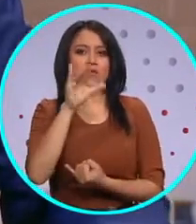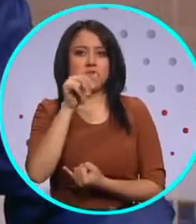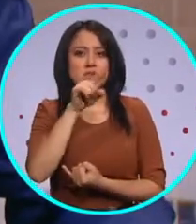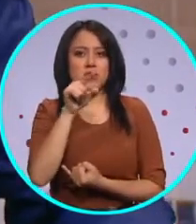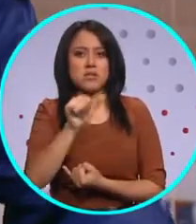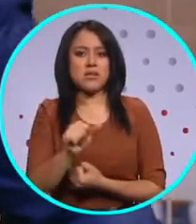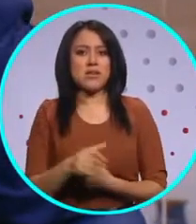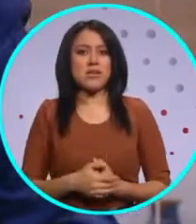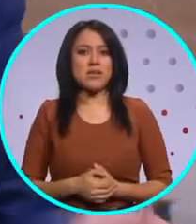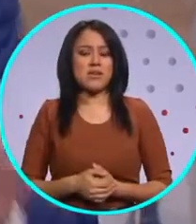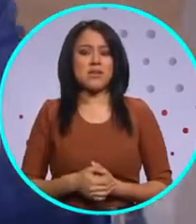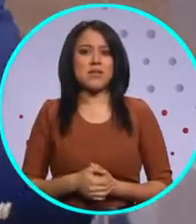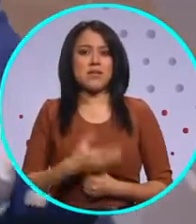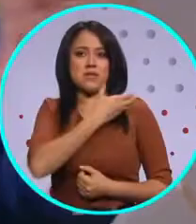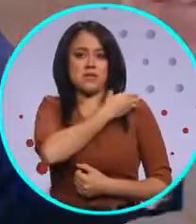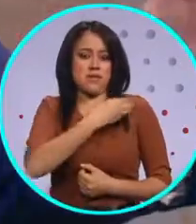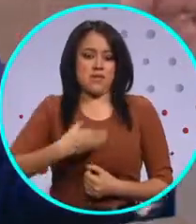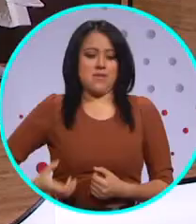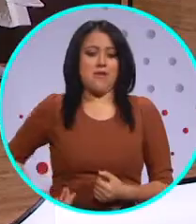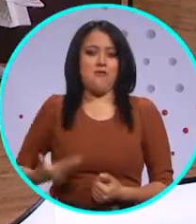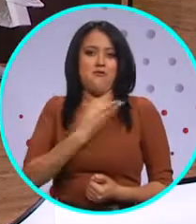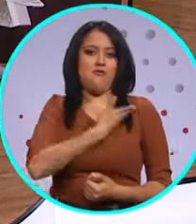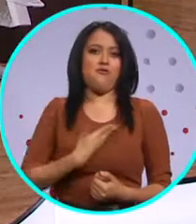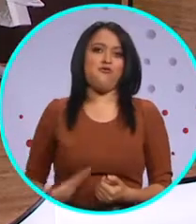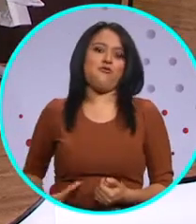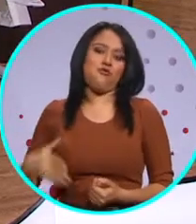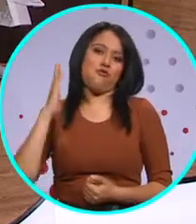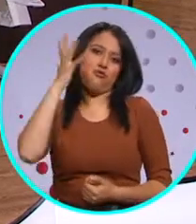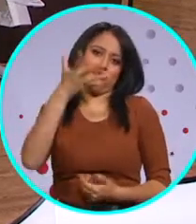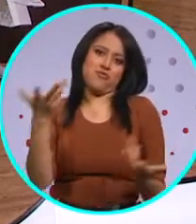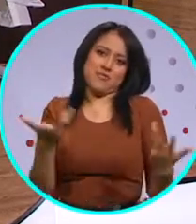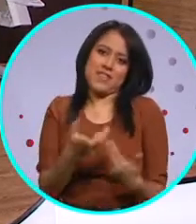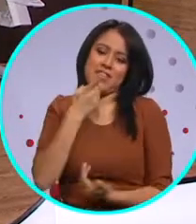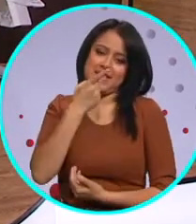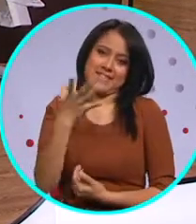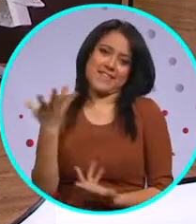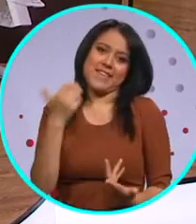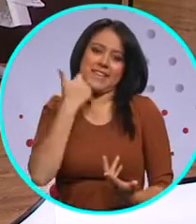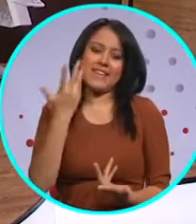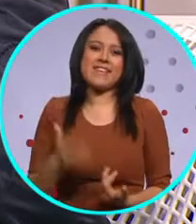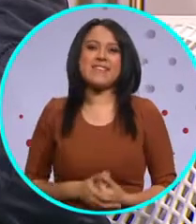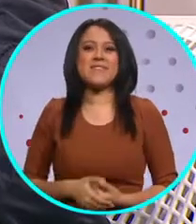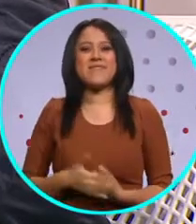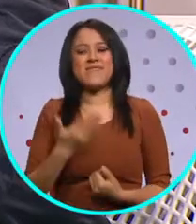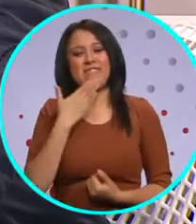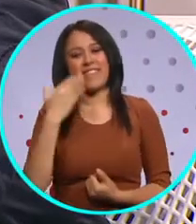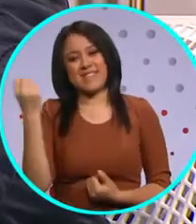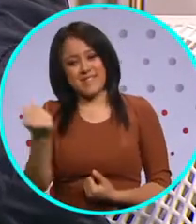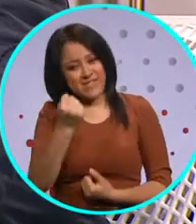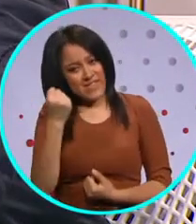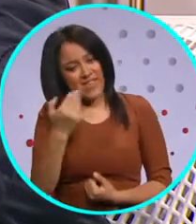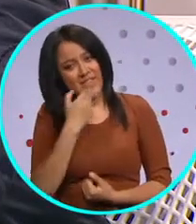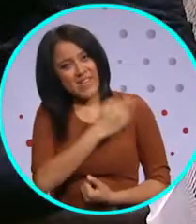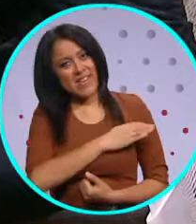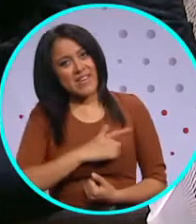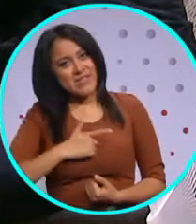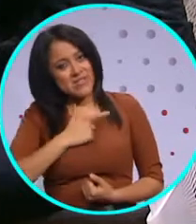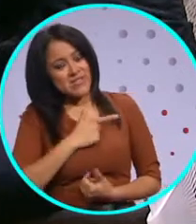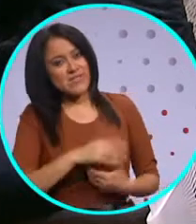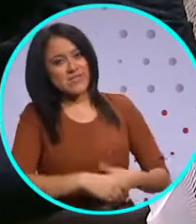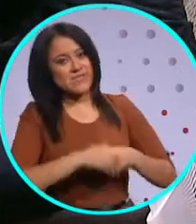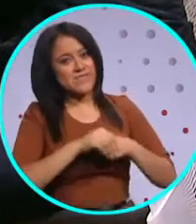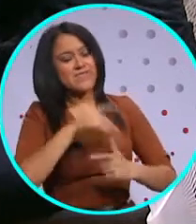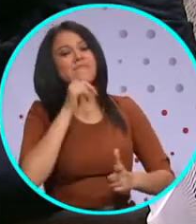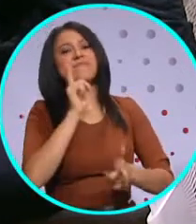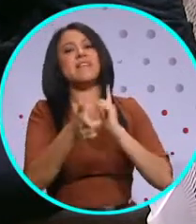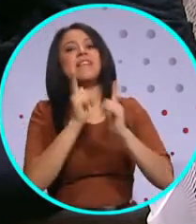como la banda no sea candidateado con ellos pero les deseo mucho éxito gracias felicidades y si quería platicar contigo y vamos